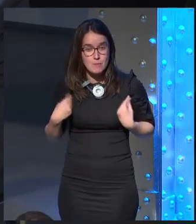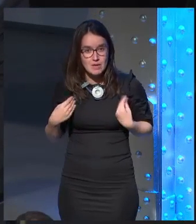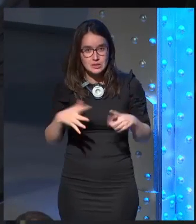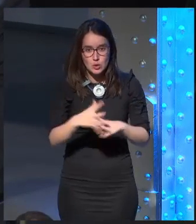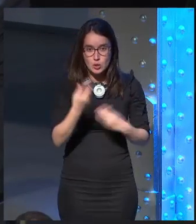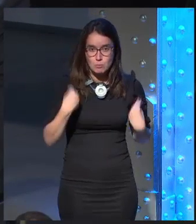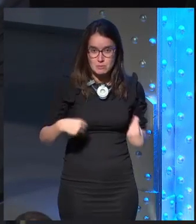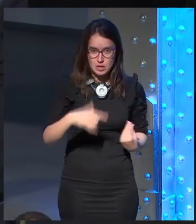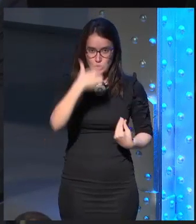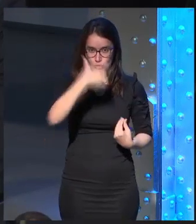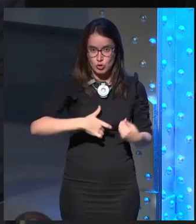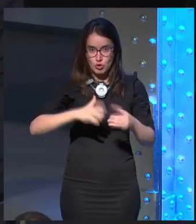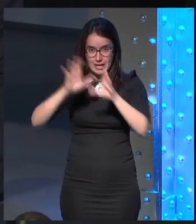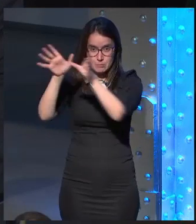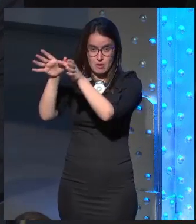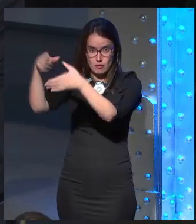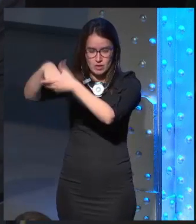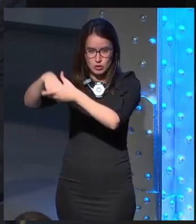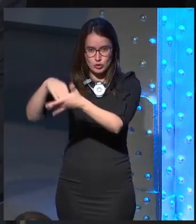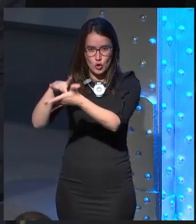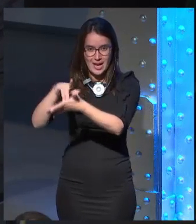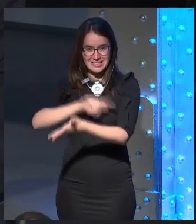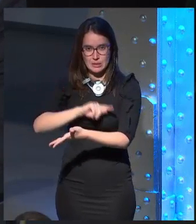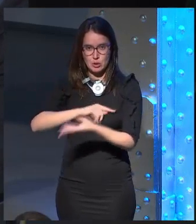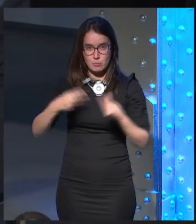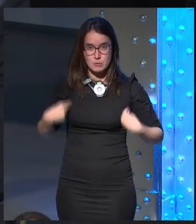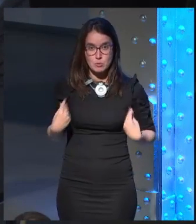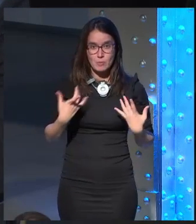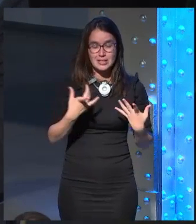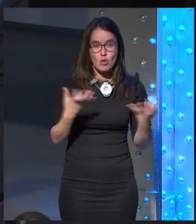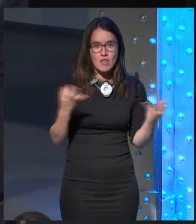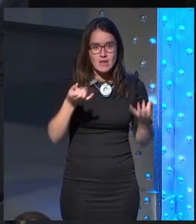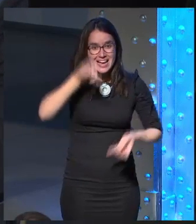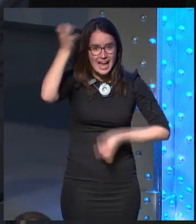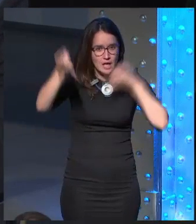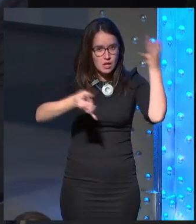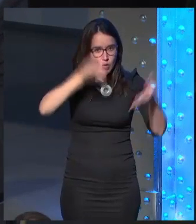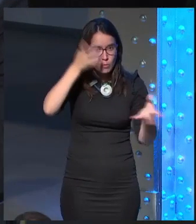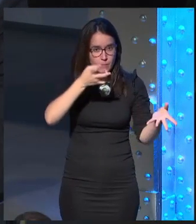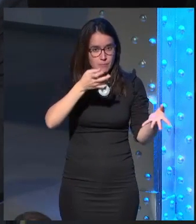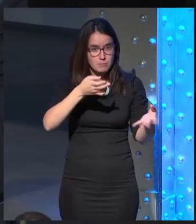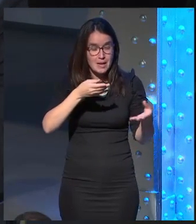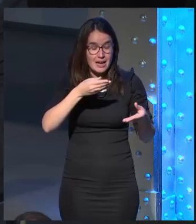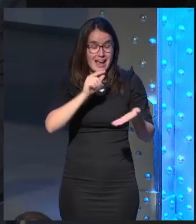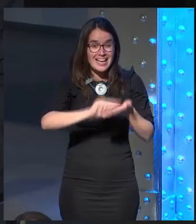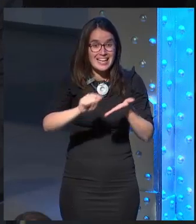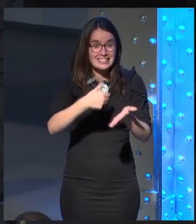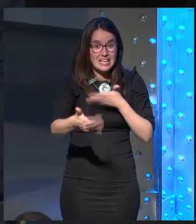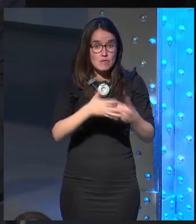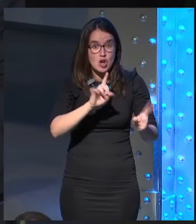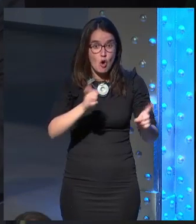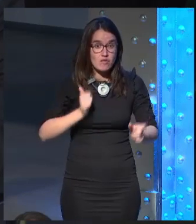yo conseguí vivir allá arriba. Y parece que ser creativo a la hora de escribir no ficción.